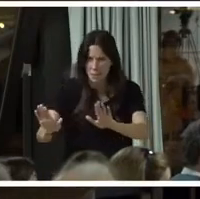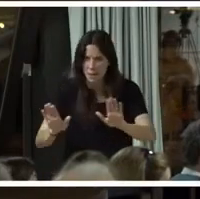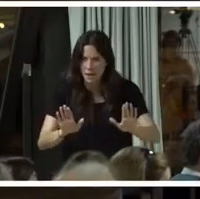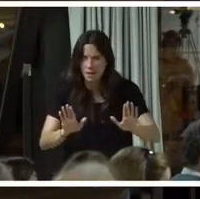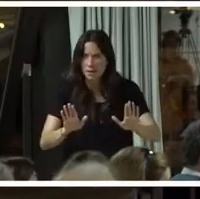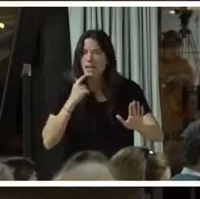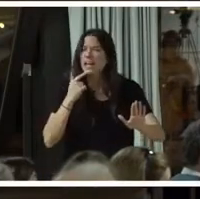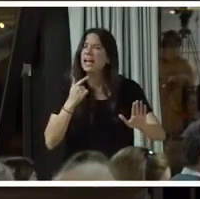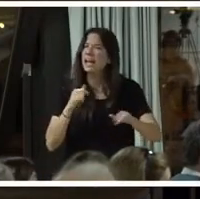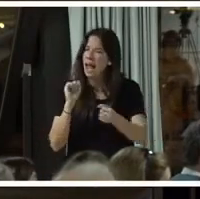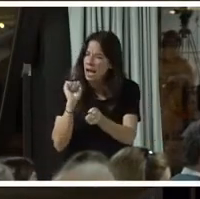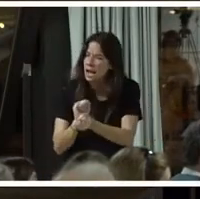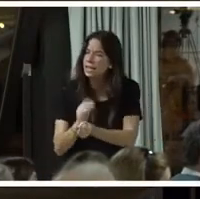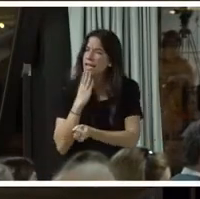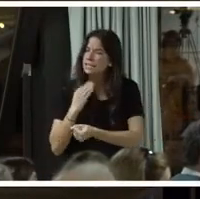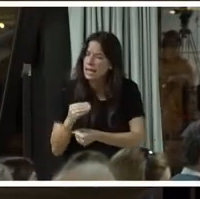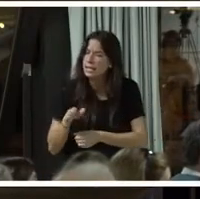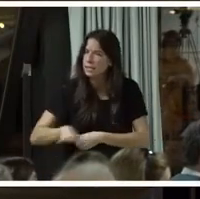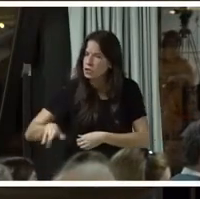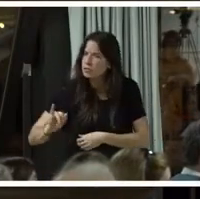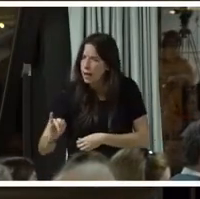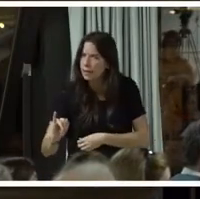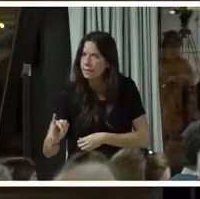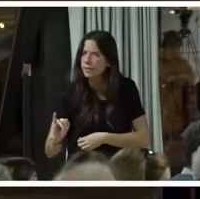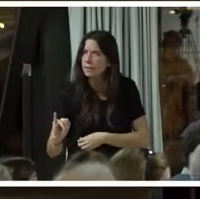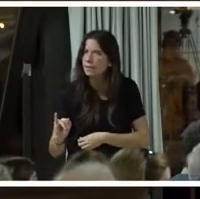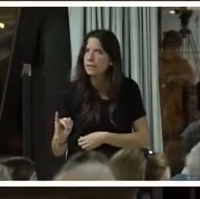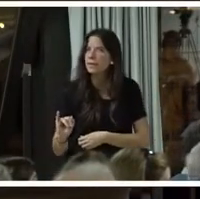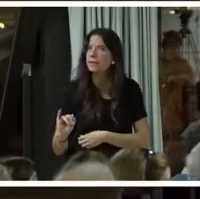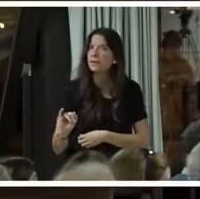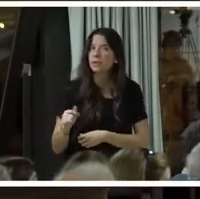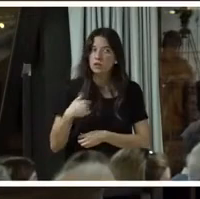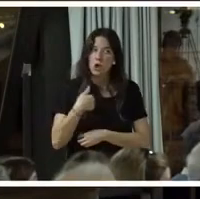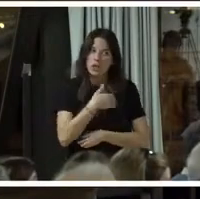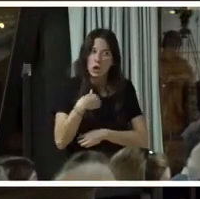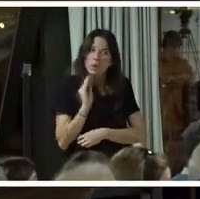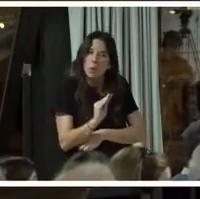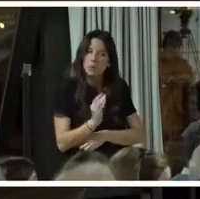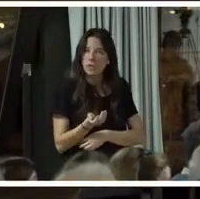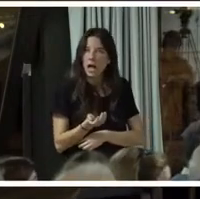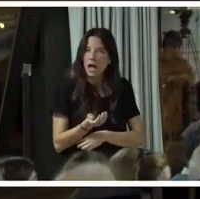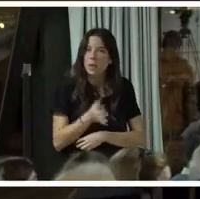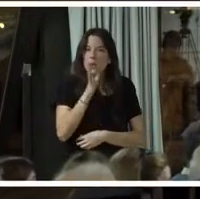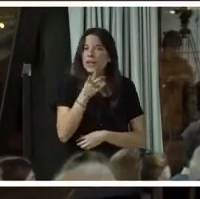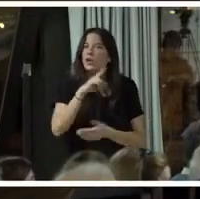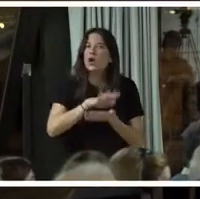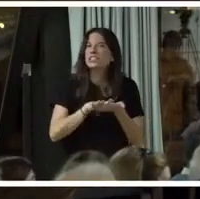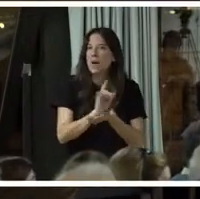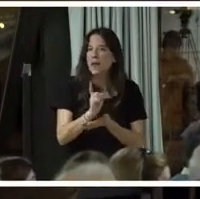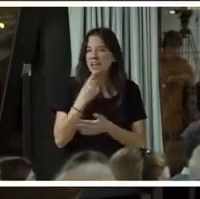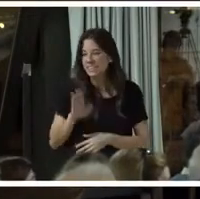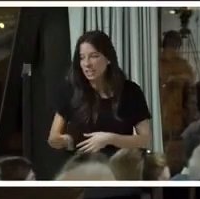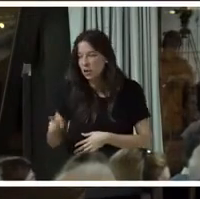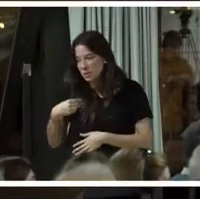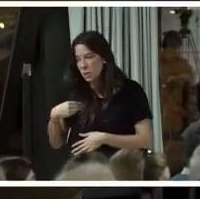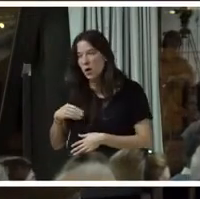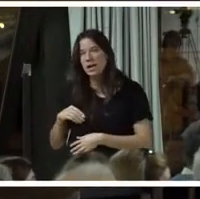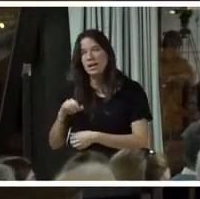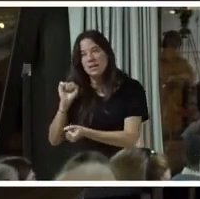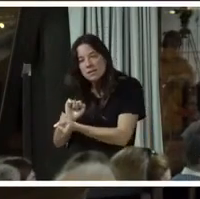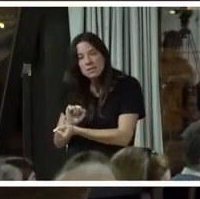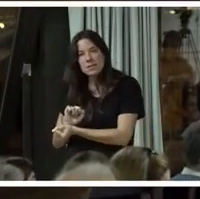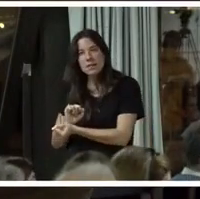que en las Israel hay niños y es esa mi pregunta por qué no se habla de esos niños que están en las